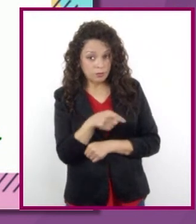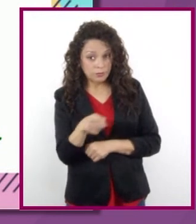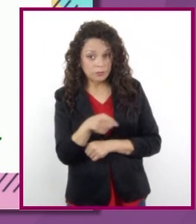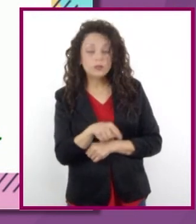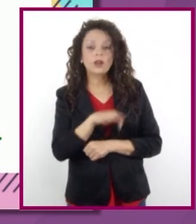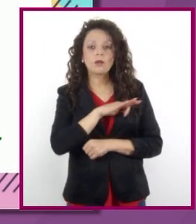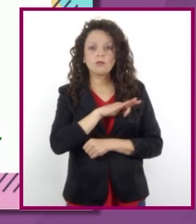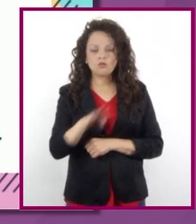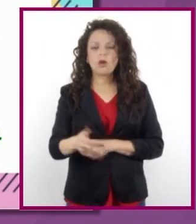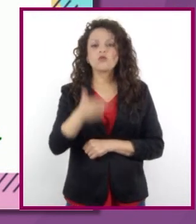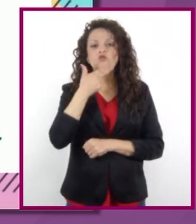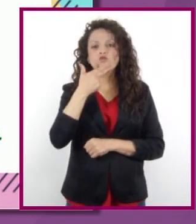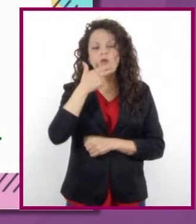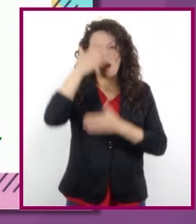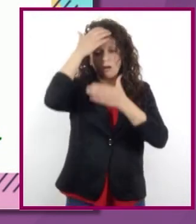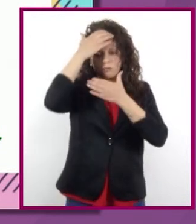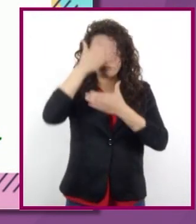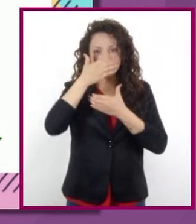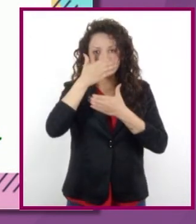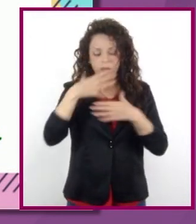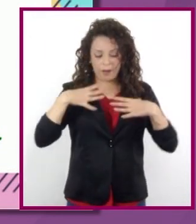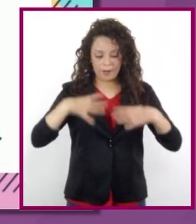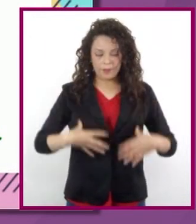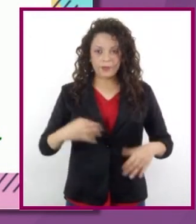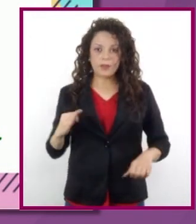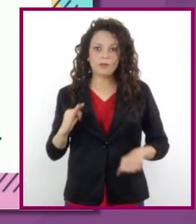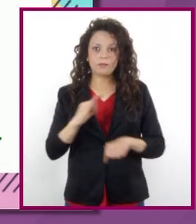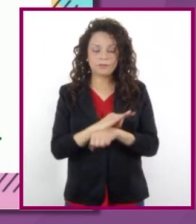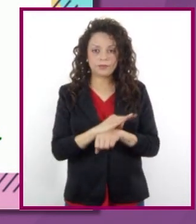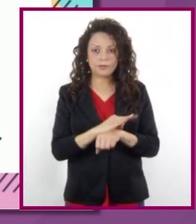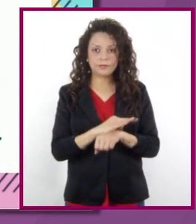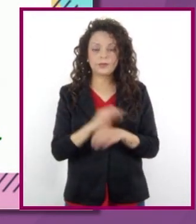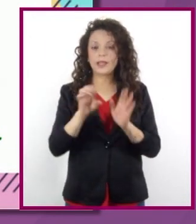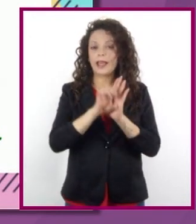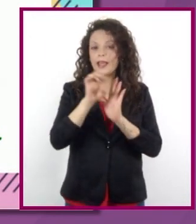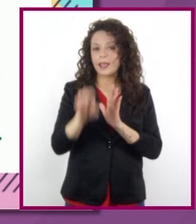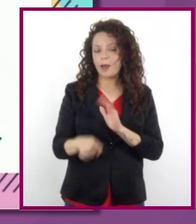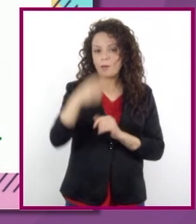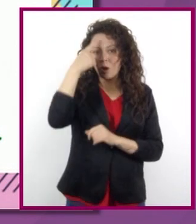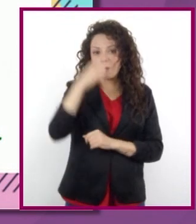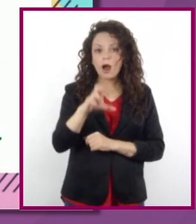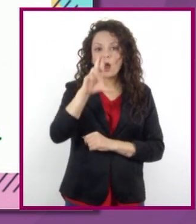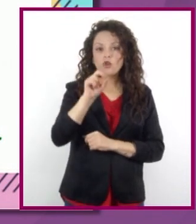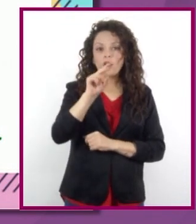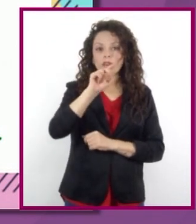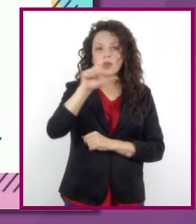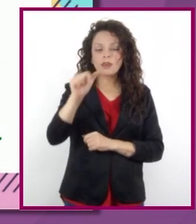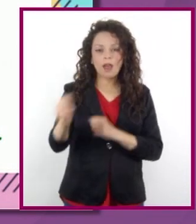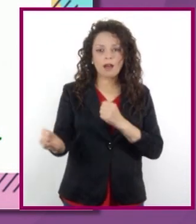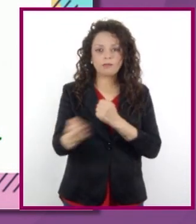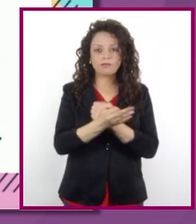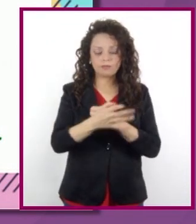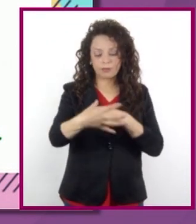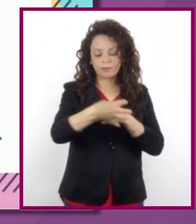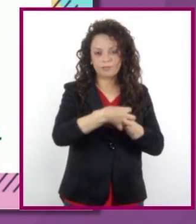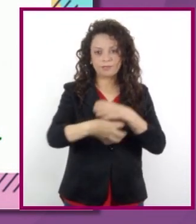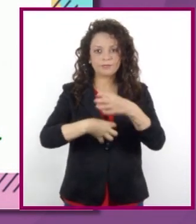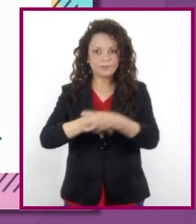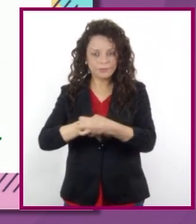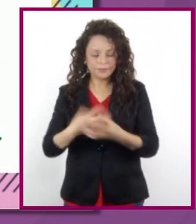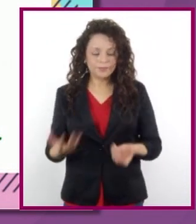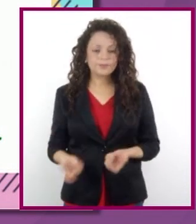llevar máscaras, vestir protecciones, rodilleras, por ejemplo, o jugar en taparrabos. La